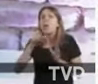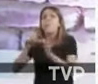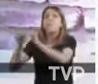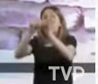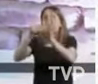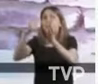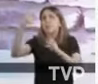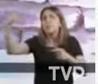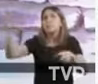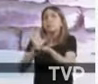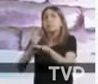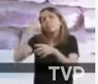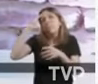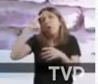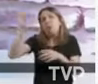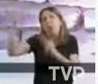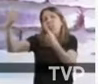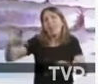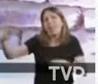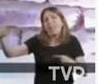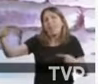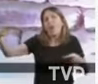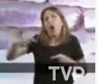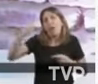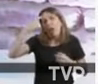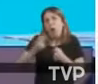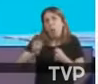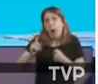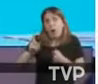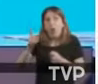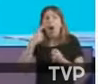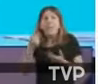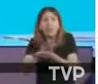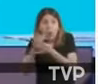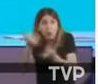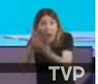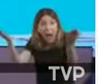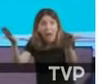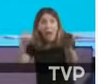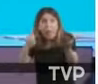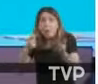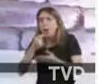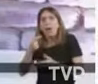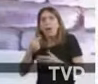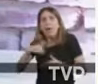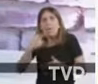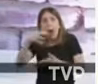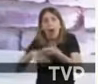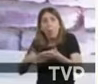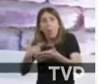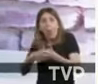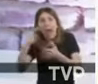se oponen tienen posibilidad de trabar, además de haber demorado un acuerdo mejor, sino si tienen posibilidad de